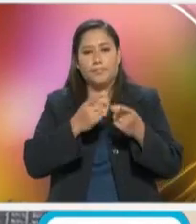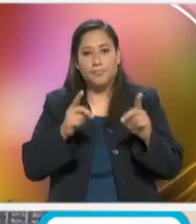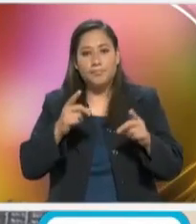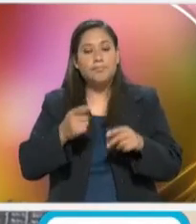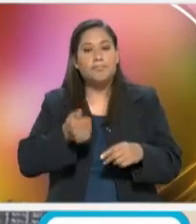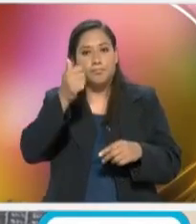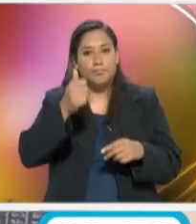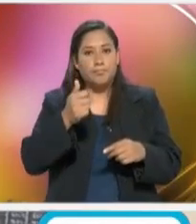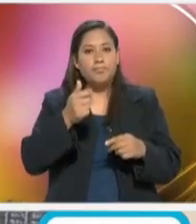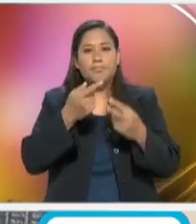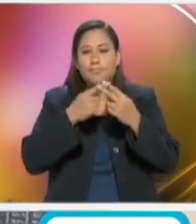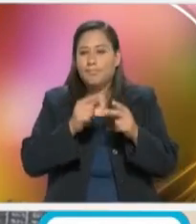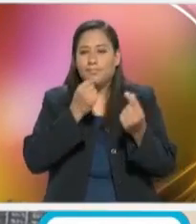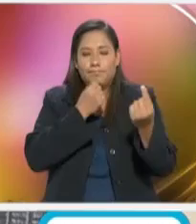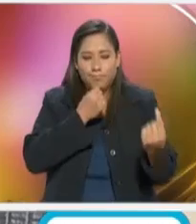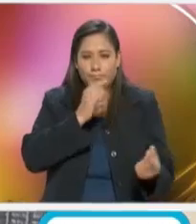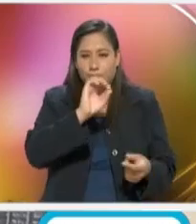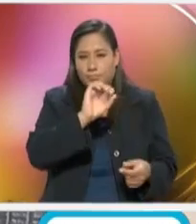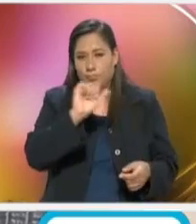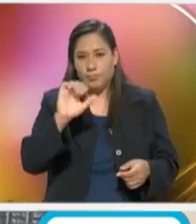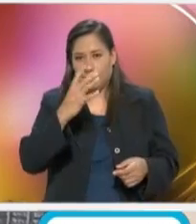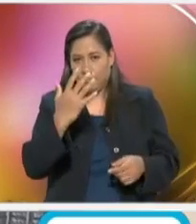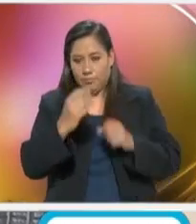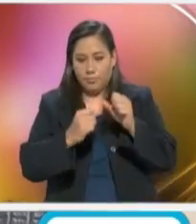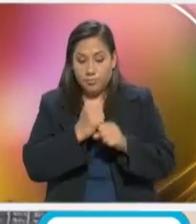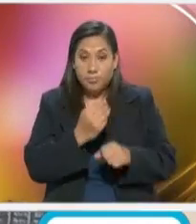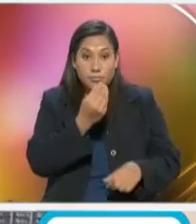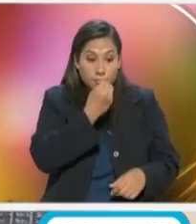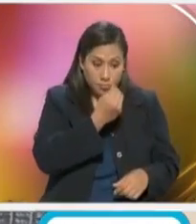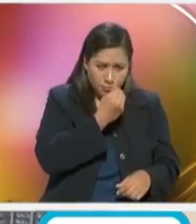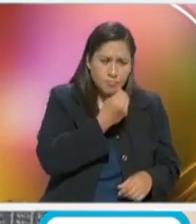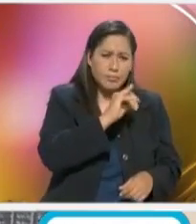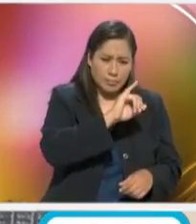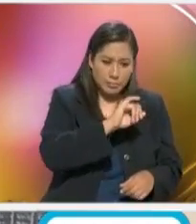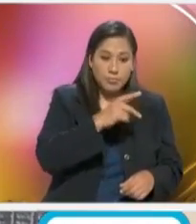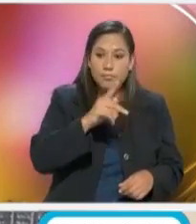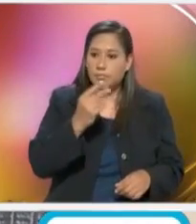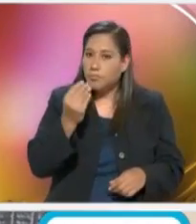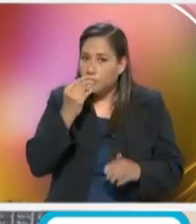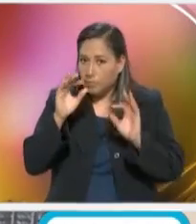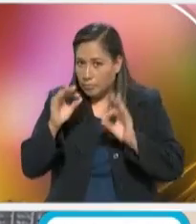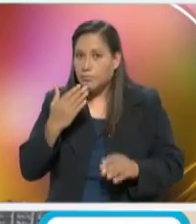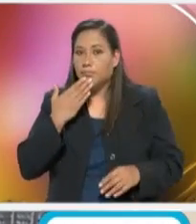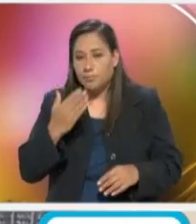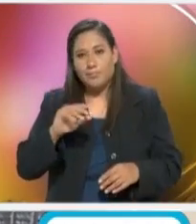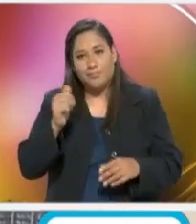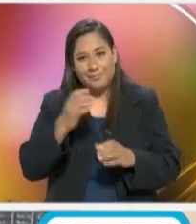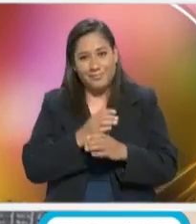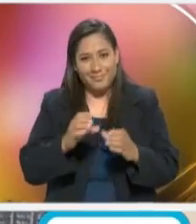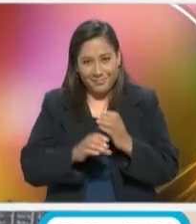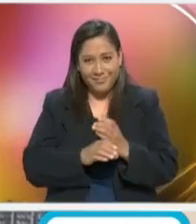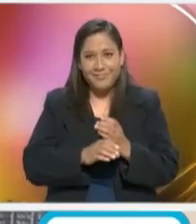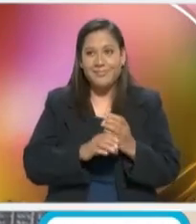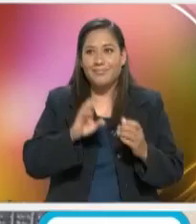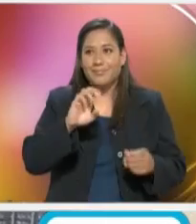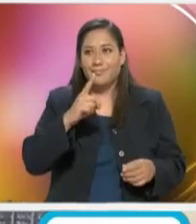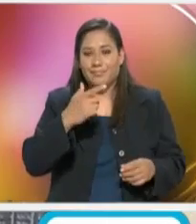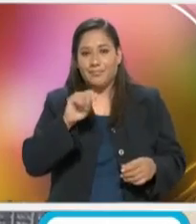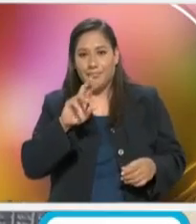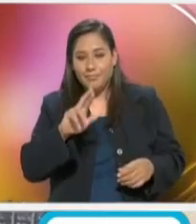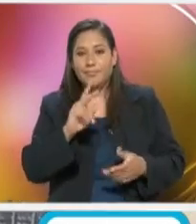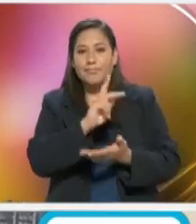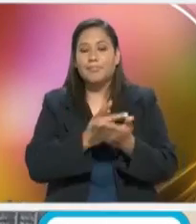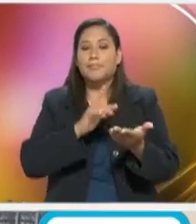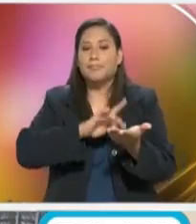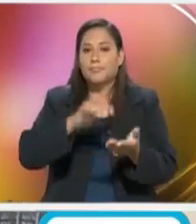la primera infancia. No es lo mismo comer que alimentarse. Hoy nos acompaña Edgar Bernal Salinas para hablarnos del programa